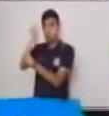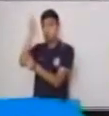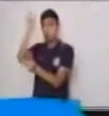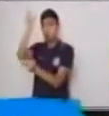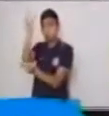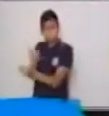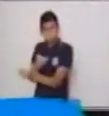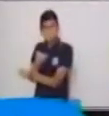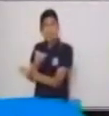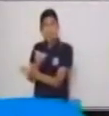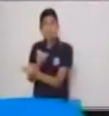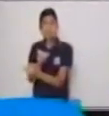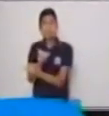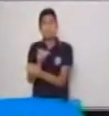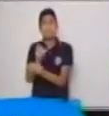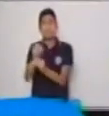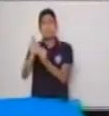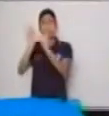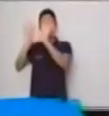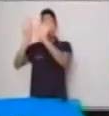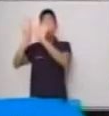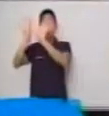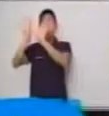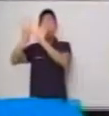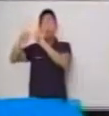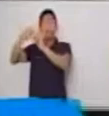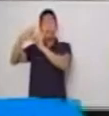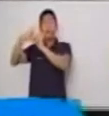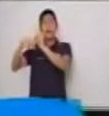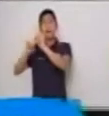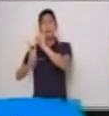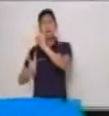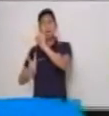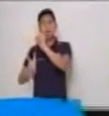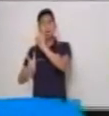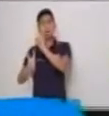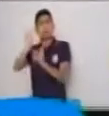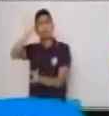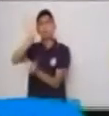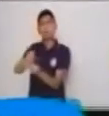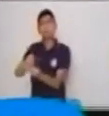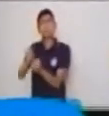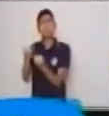las unidades. 9 más 2